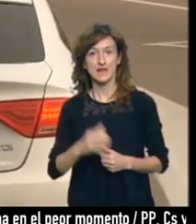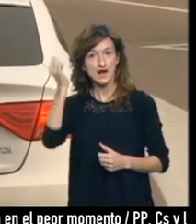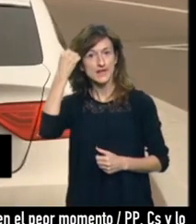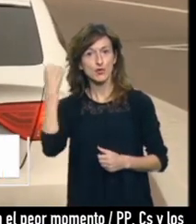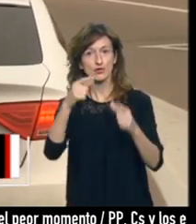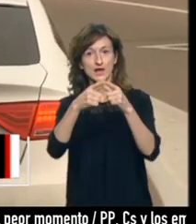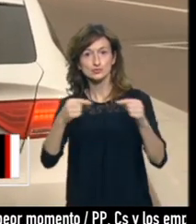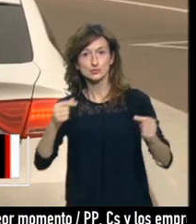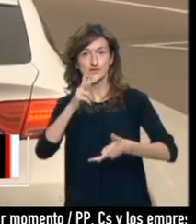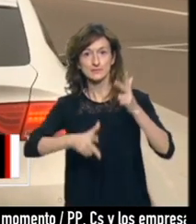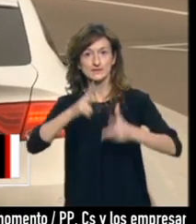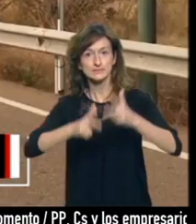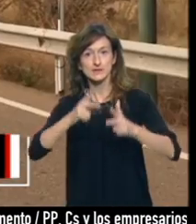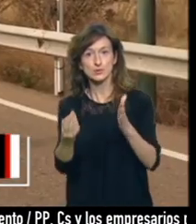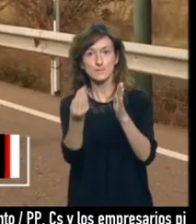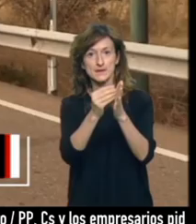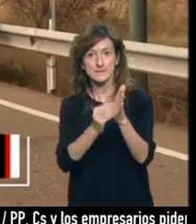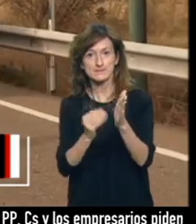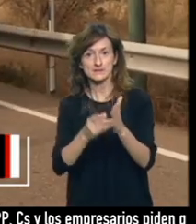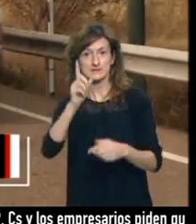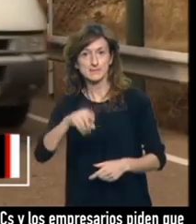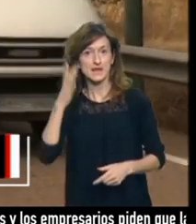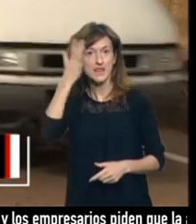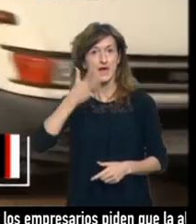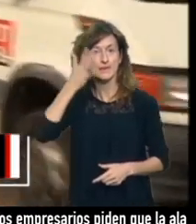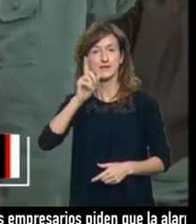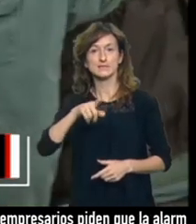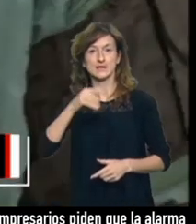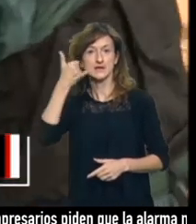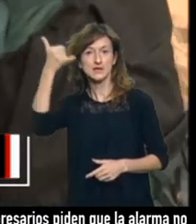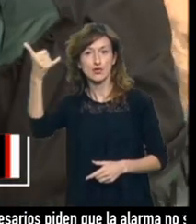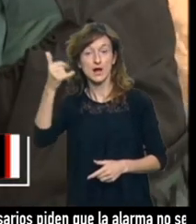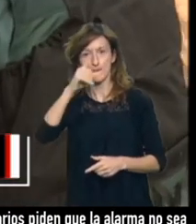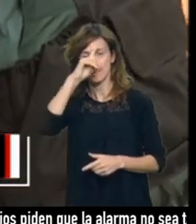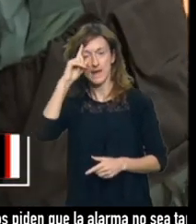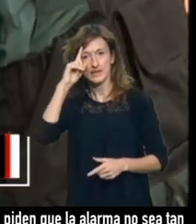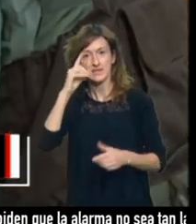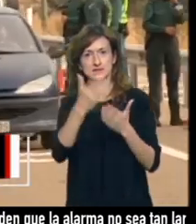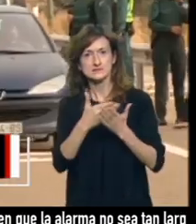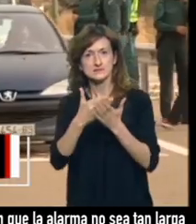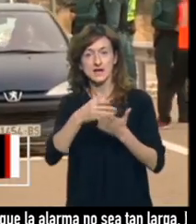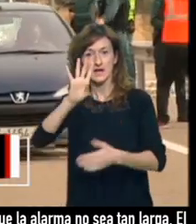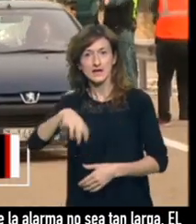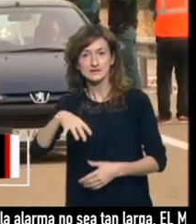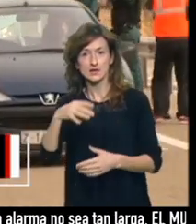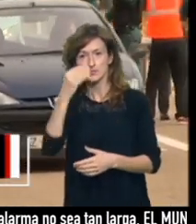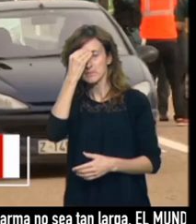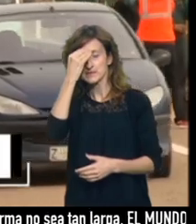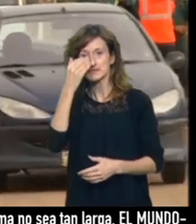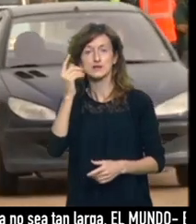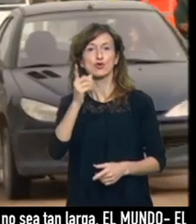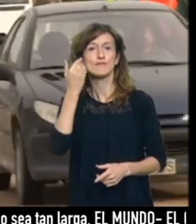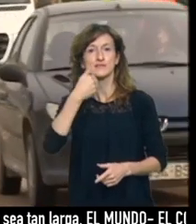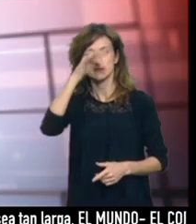Aragón, Asturias y País Vasco se han sumado ya a los decretos en Navarra y La Rioja. Madrid lo va a estudiar y Cataluña lo está valorando para los fines